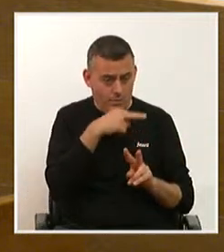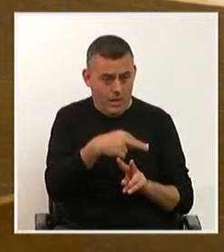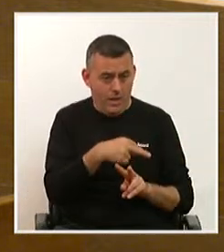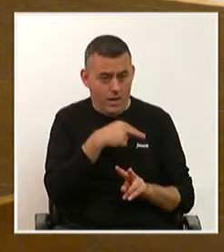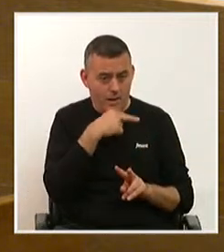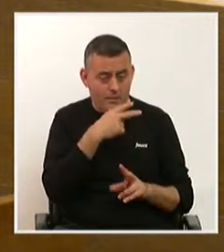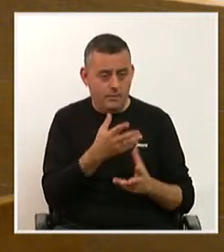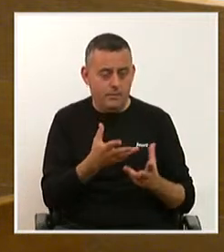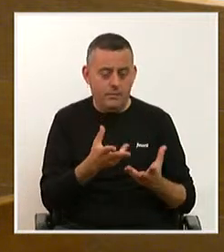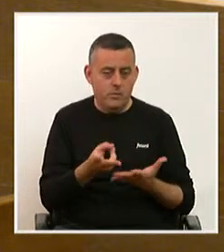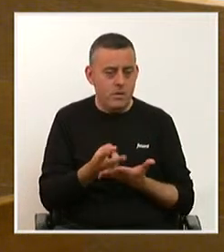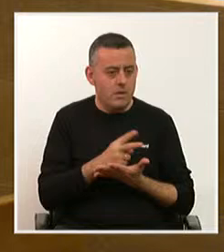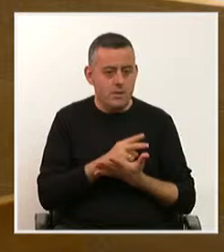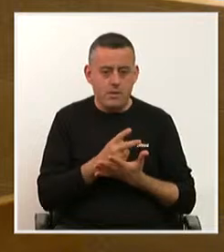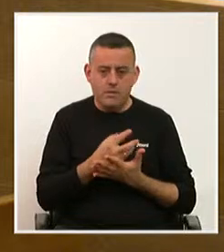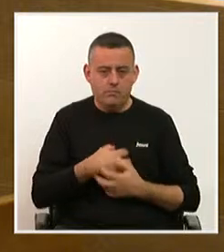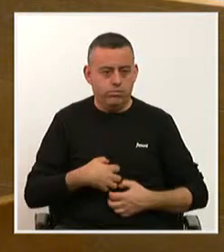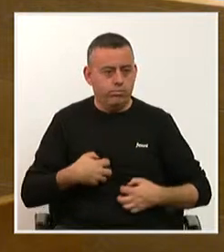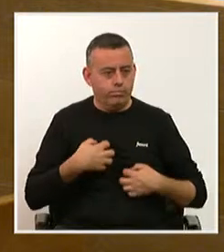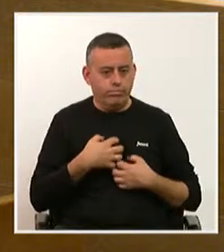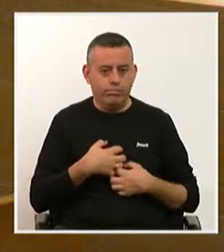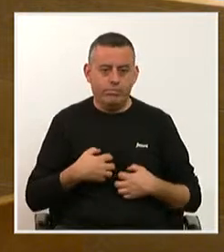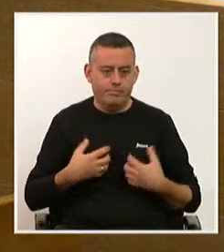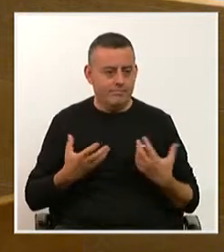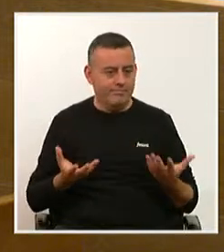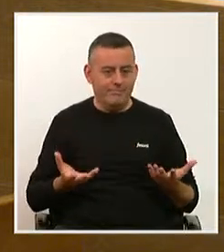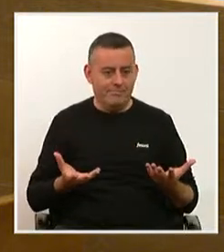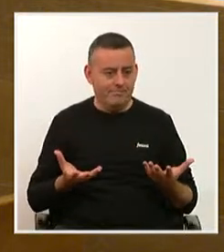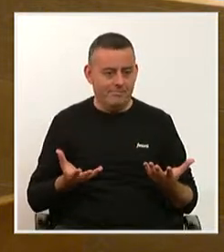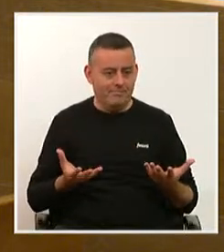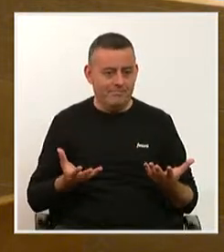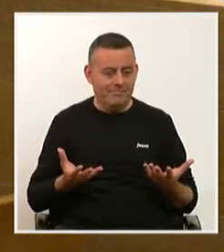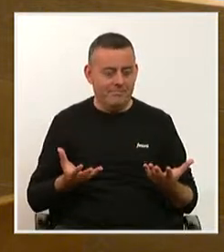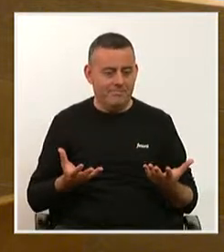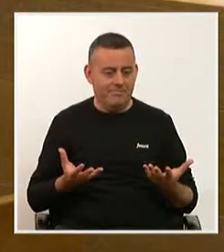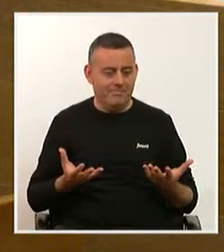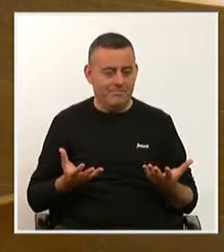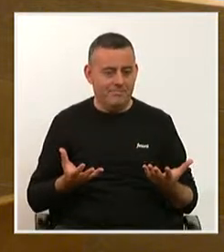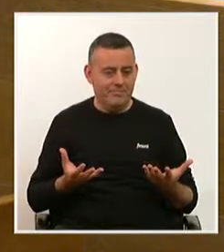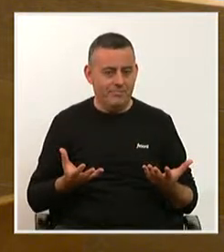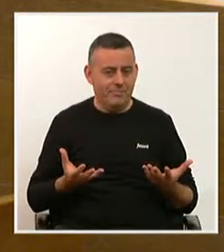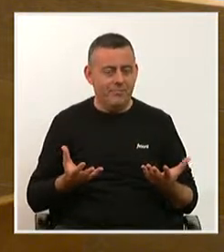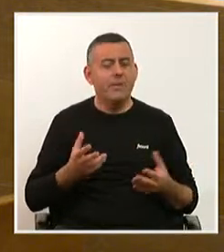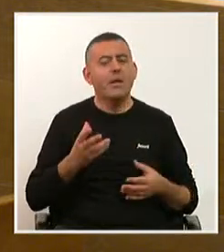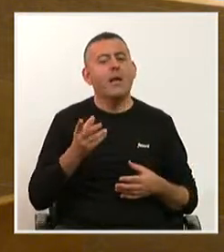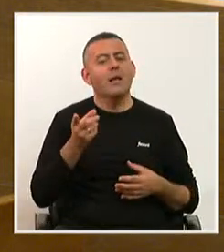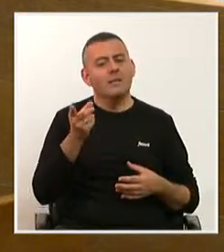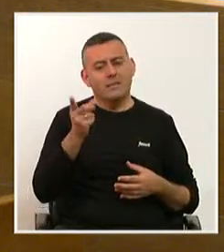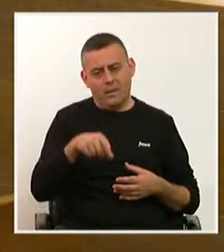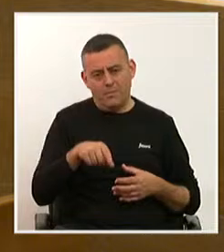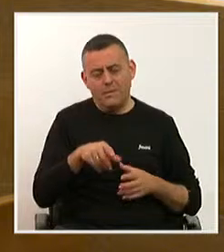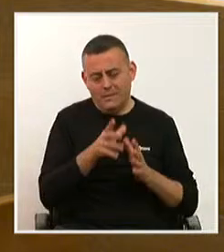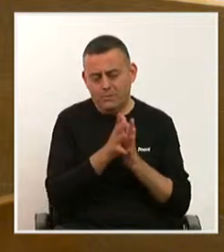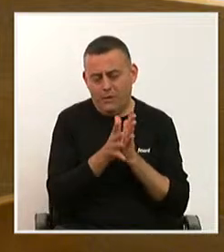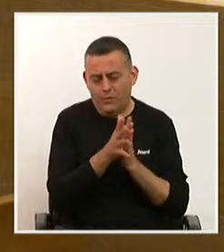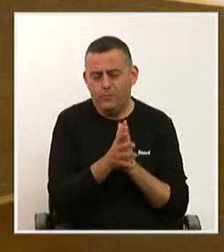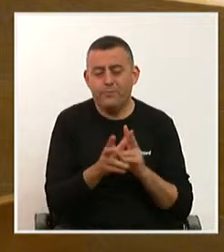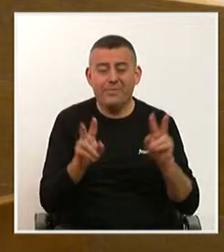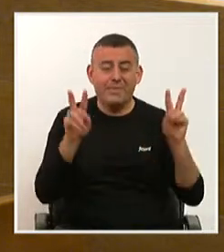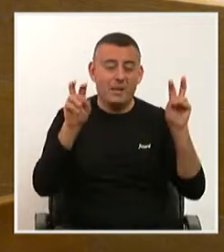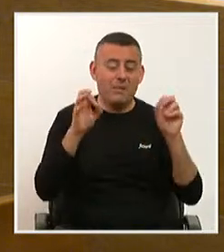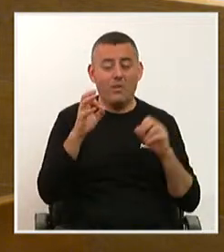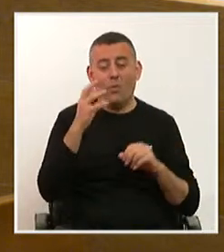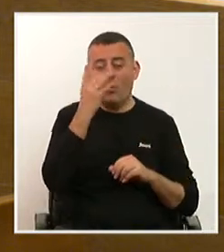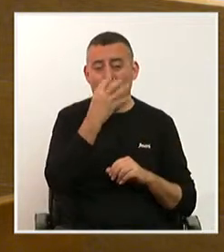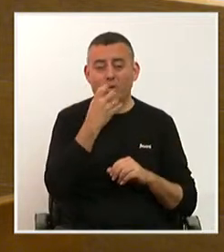porque vaya pero mire Aquí hay una hay una cuestión que aprovecho su intervención para explicar porque es una de las grandes falacias que dicen las